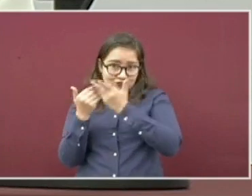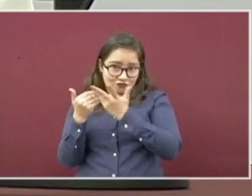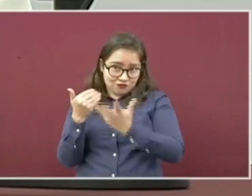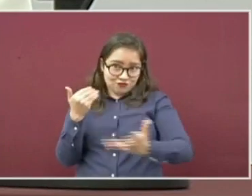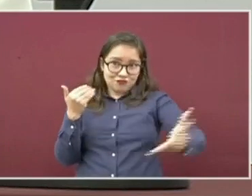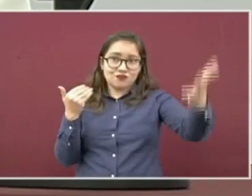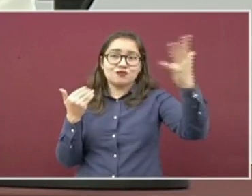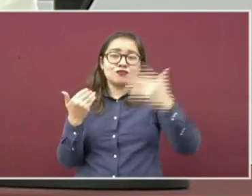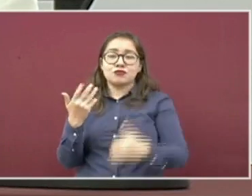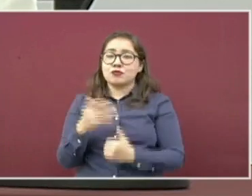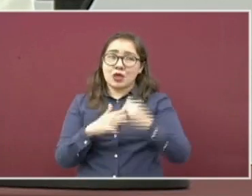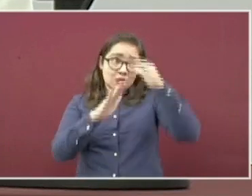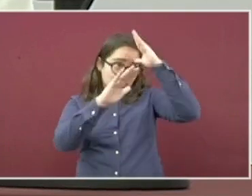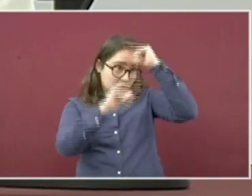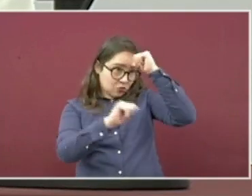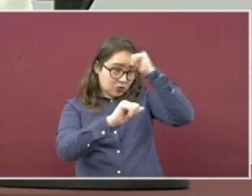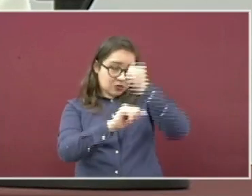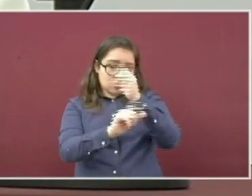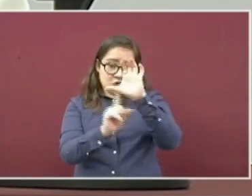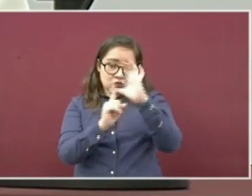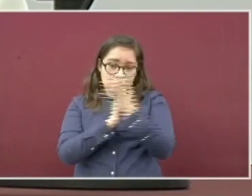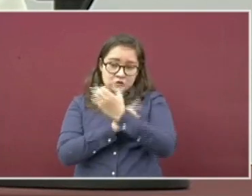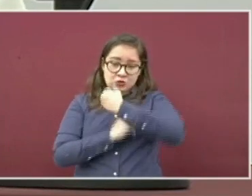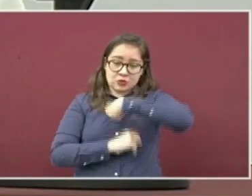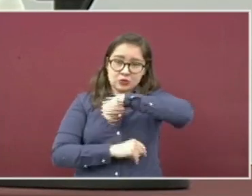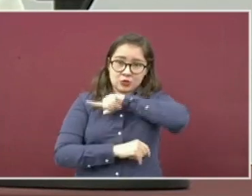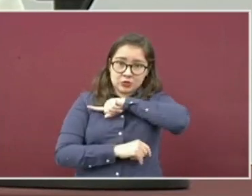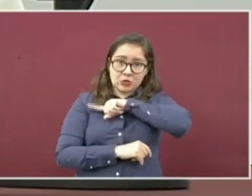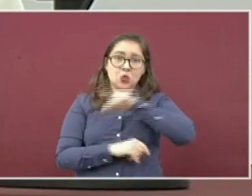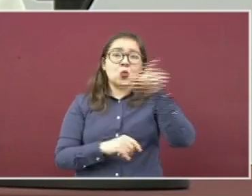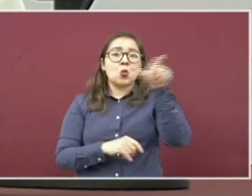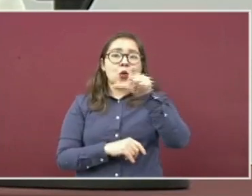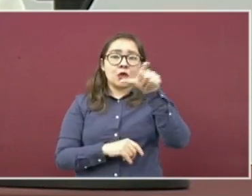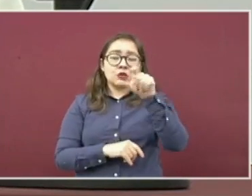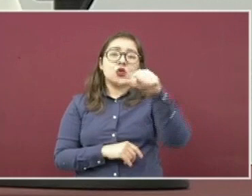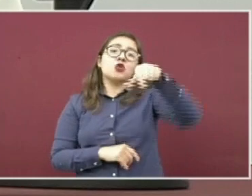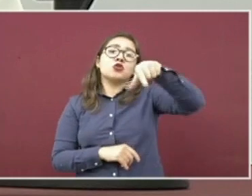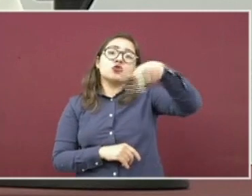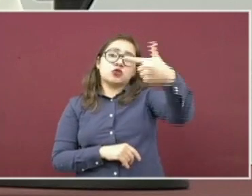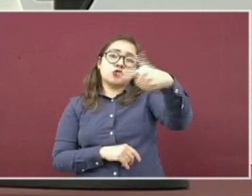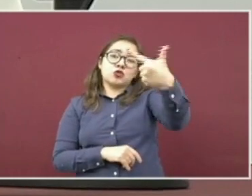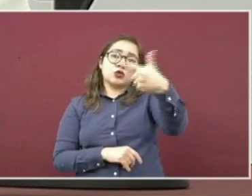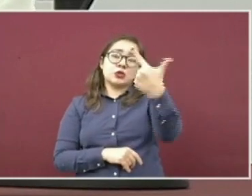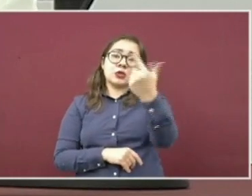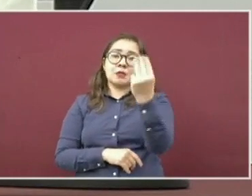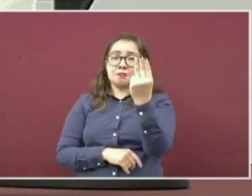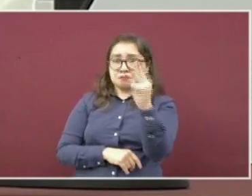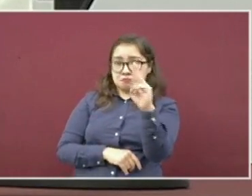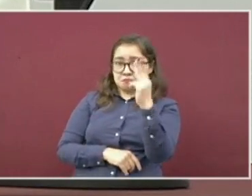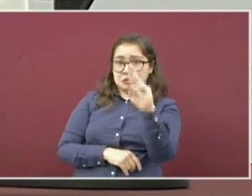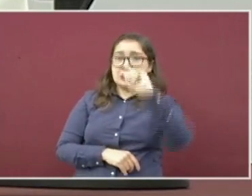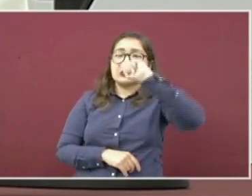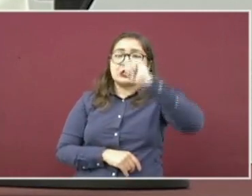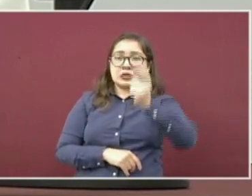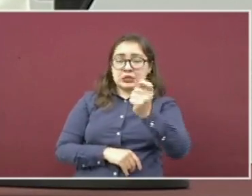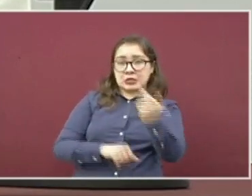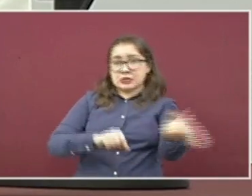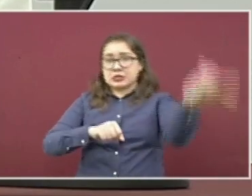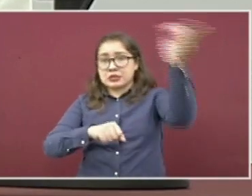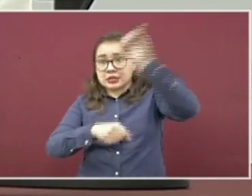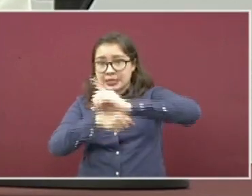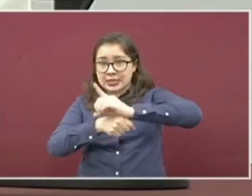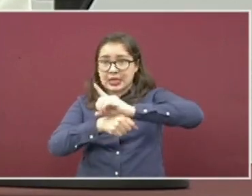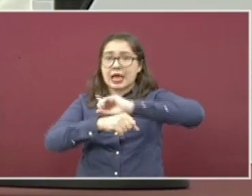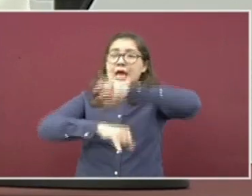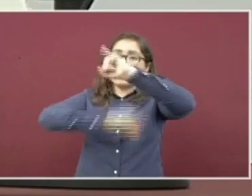de Salubridad General, será el 12 de mayo en que tengamos el Día Internacional